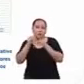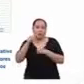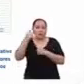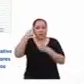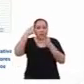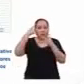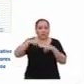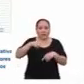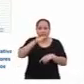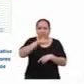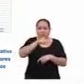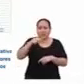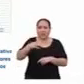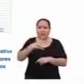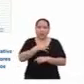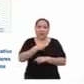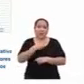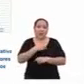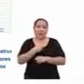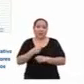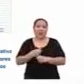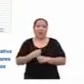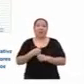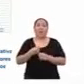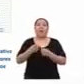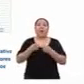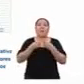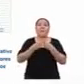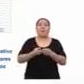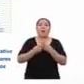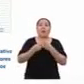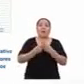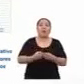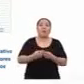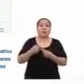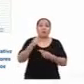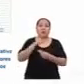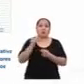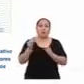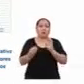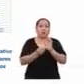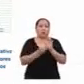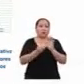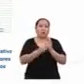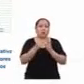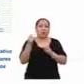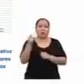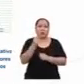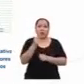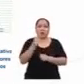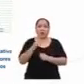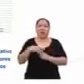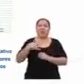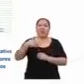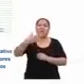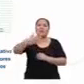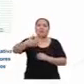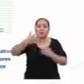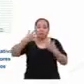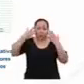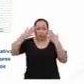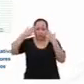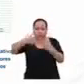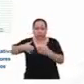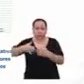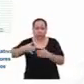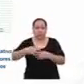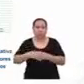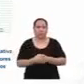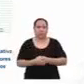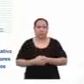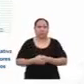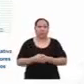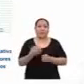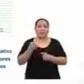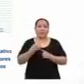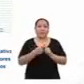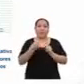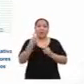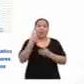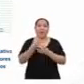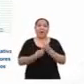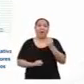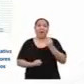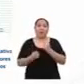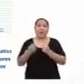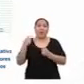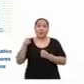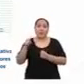decisiones. La edad y masa corporal no están allí porque las veremos más a detalle en un momento, pero ambas